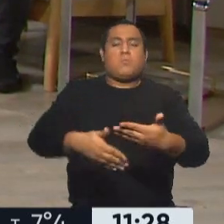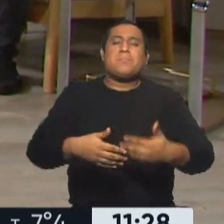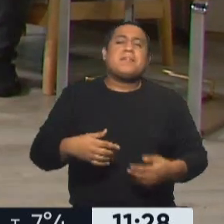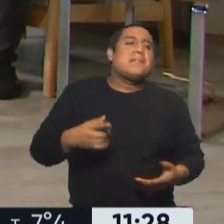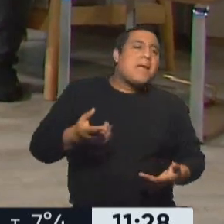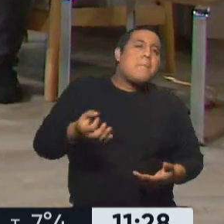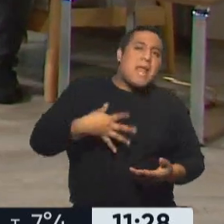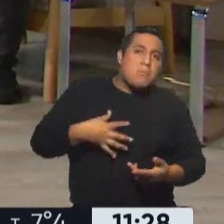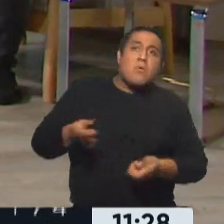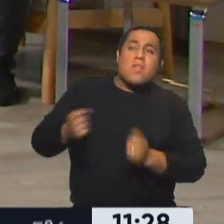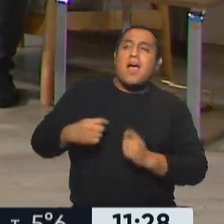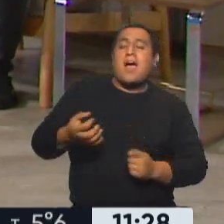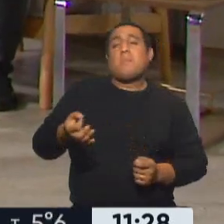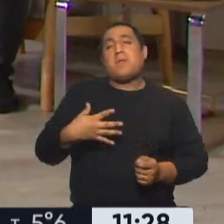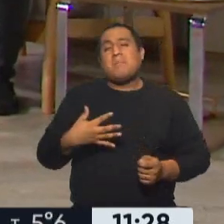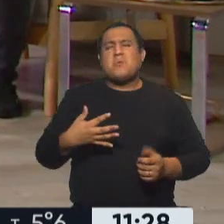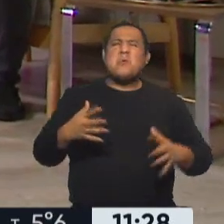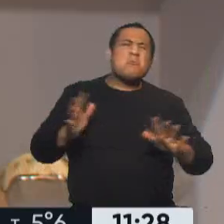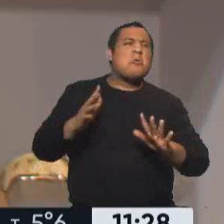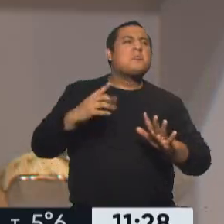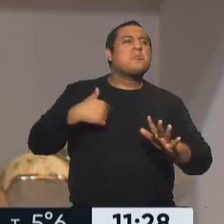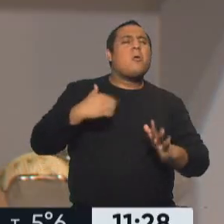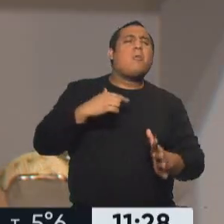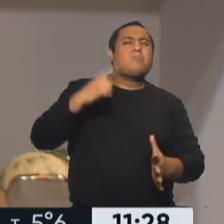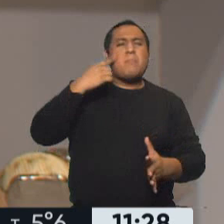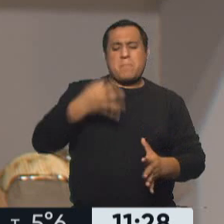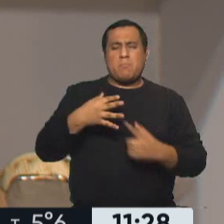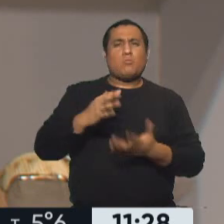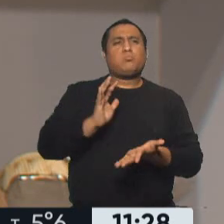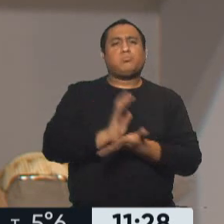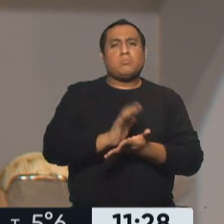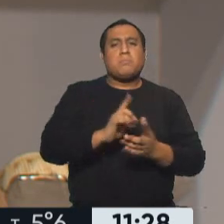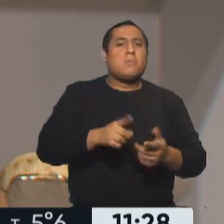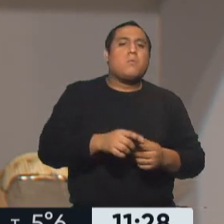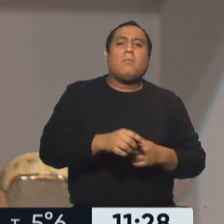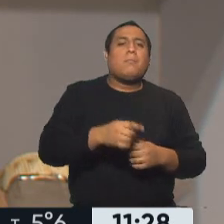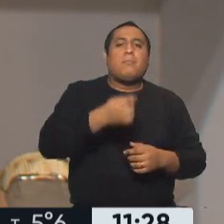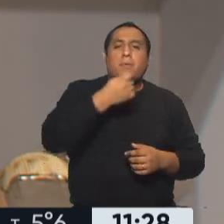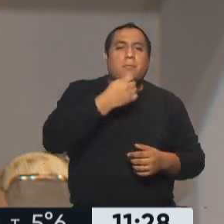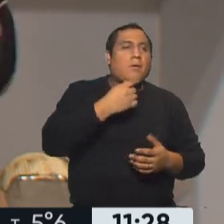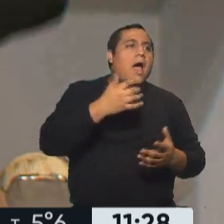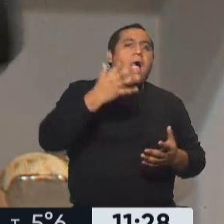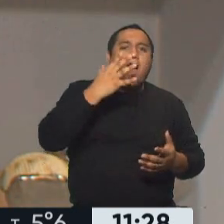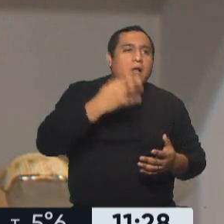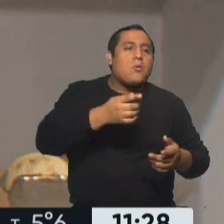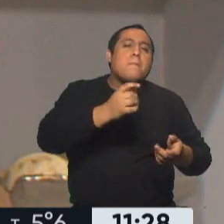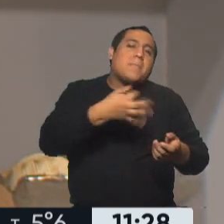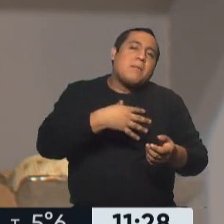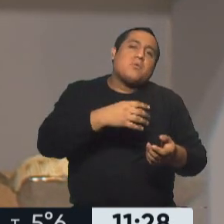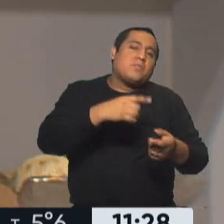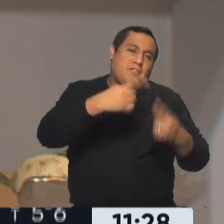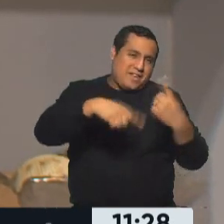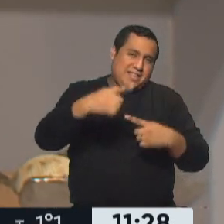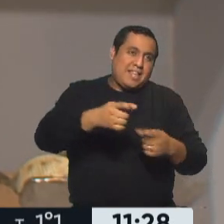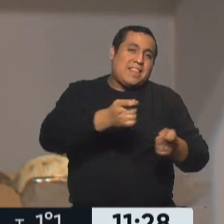yo no los tomo como premios, los tomo como un. Cuando te ganas un Carlos o una estrella de mar, que sí, hemos ganado varios.